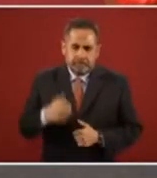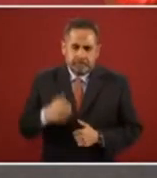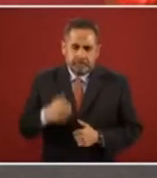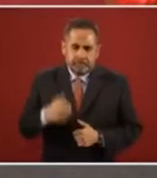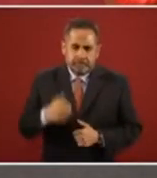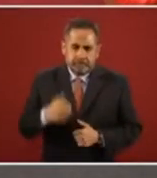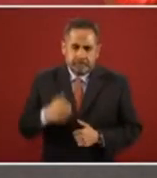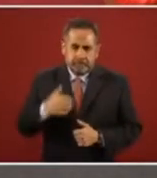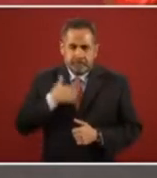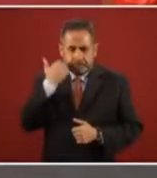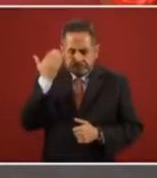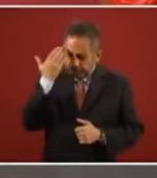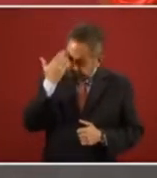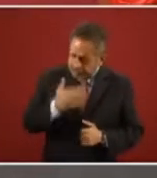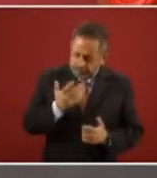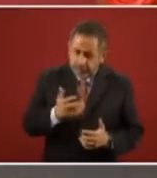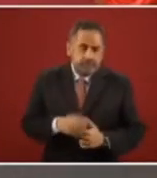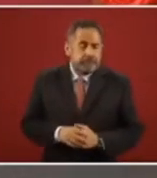vicio